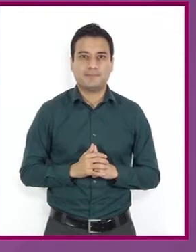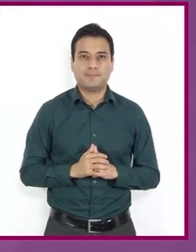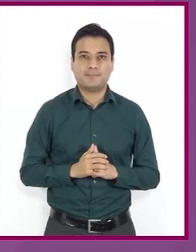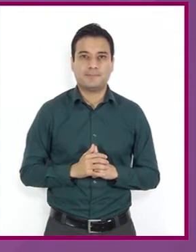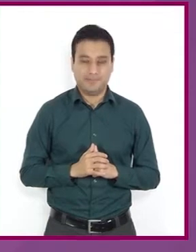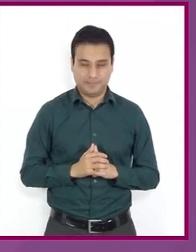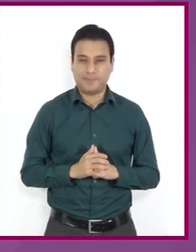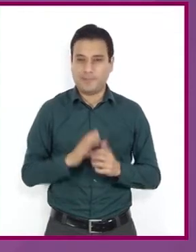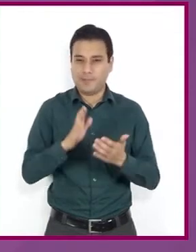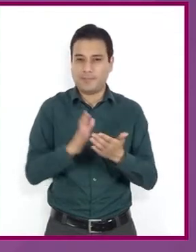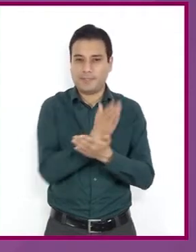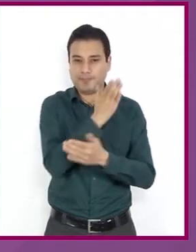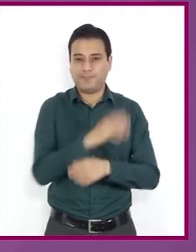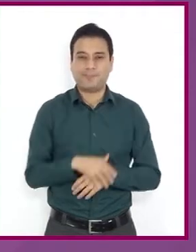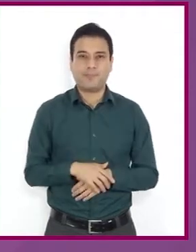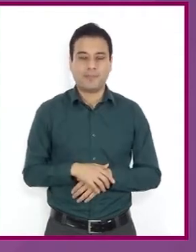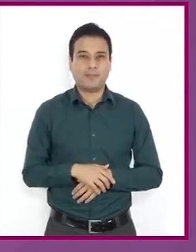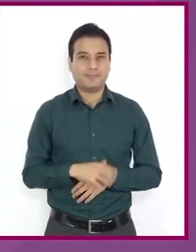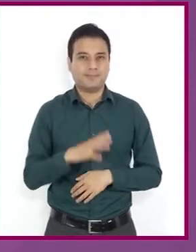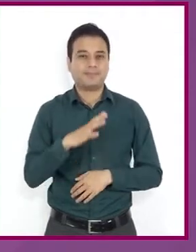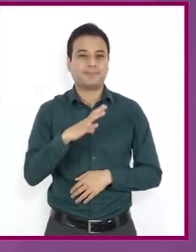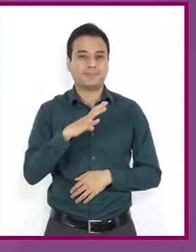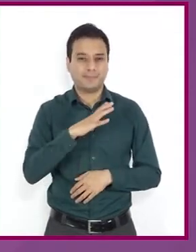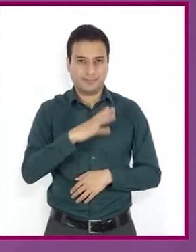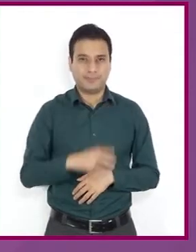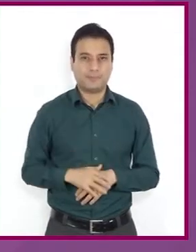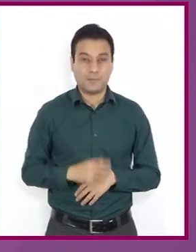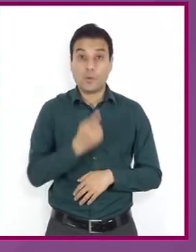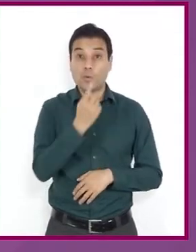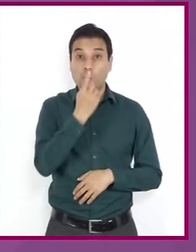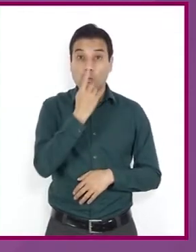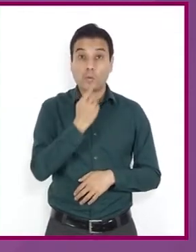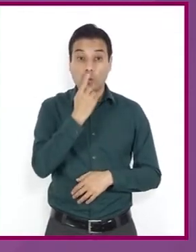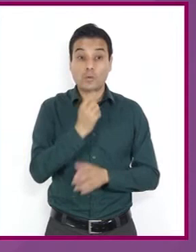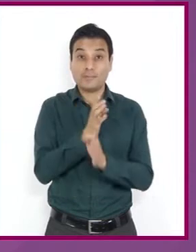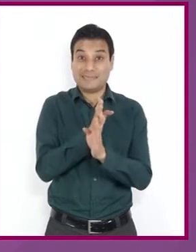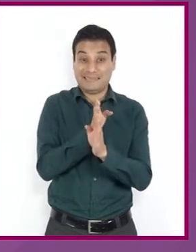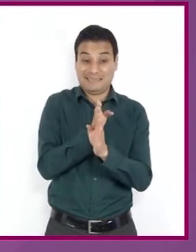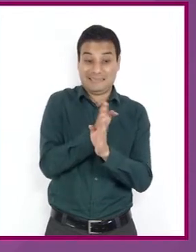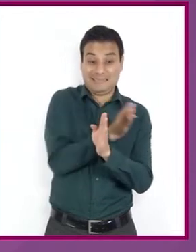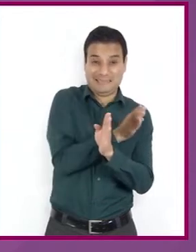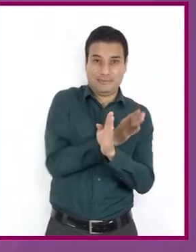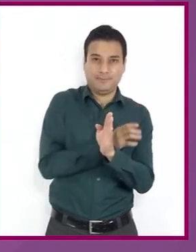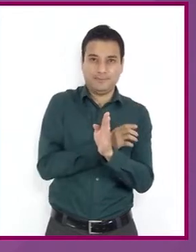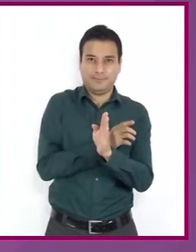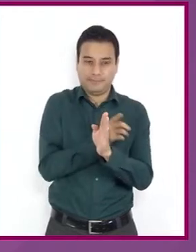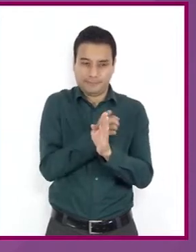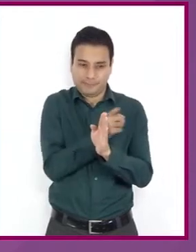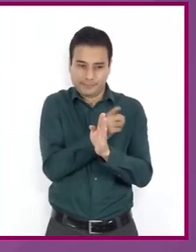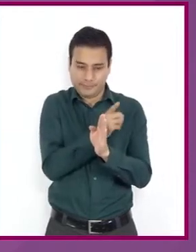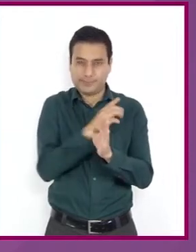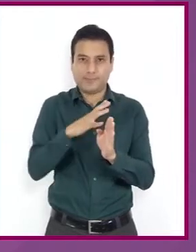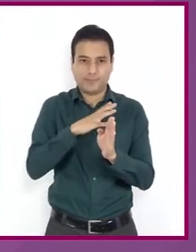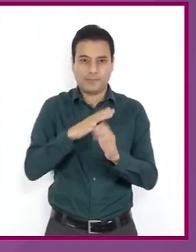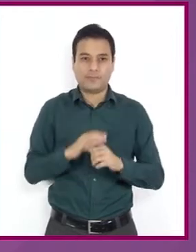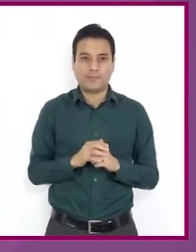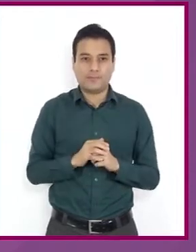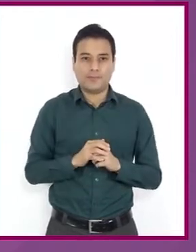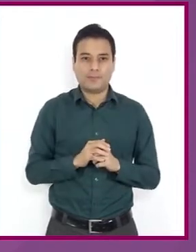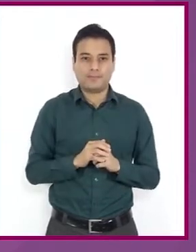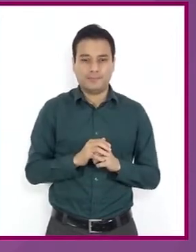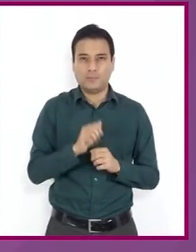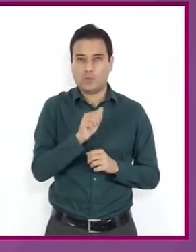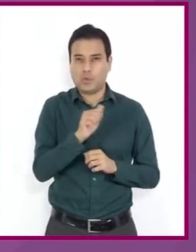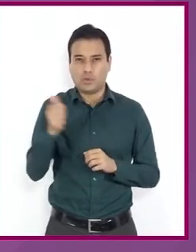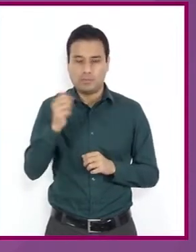Por otra parte, son radiaciones ligeramente mayores los rayos infrarrojos que captamos como calor. Y las ligeramente menores a las que